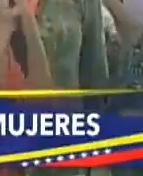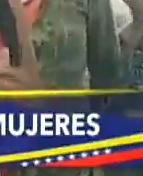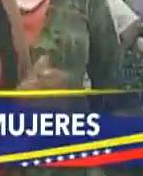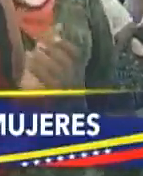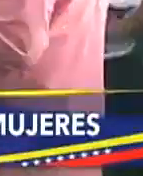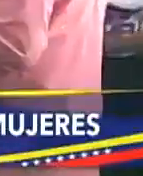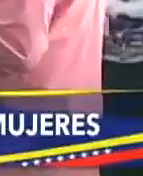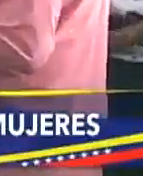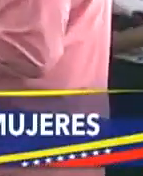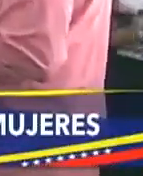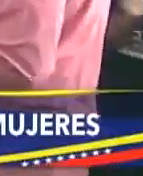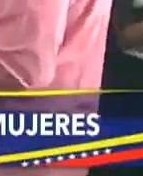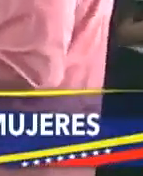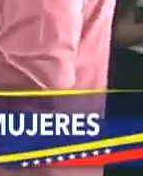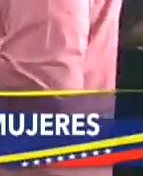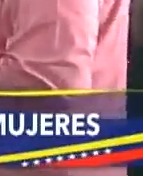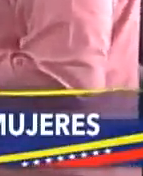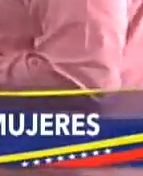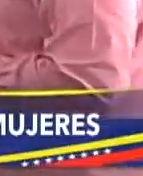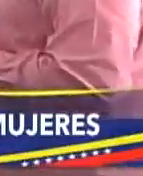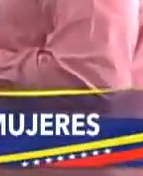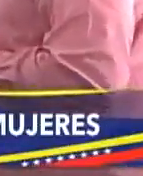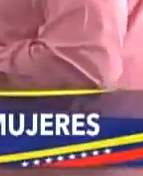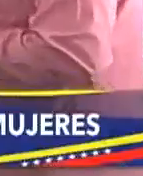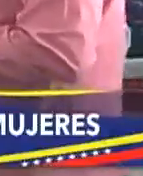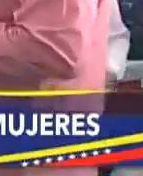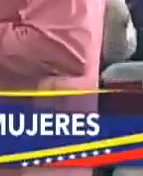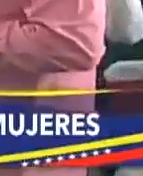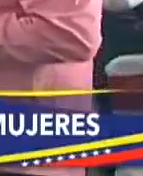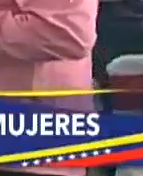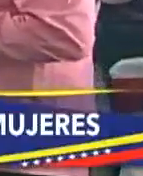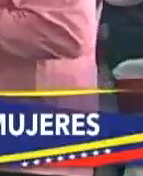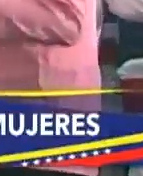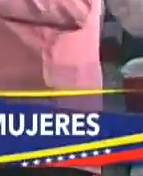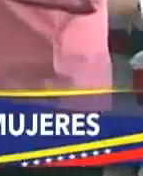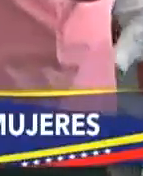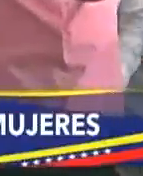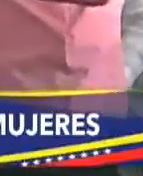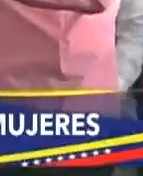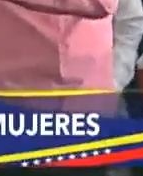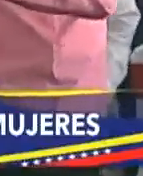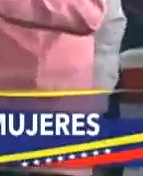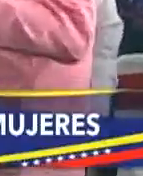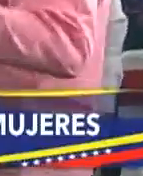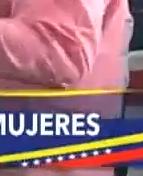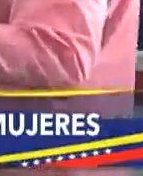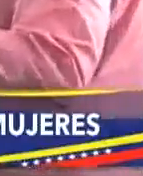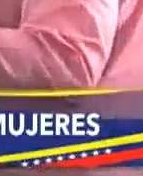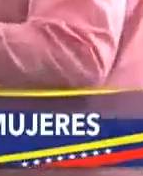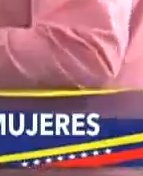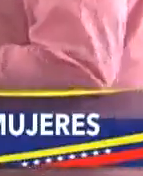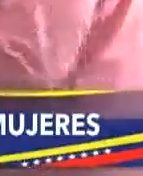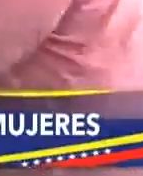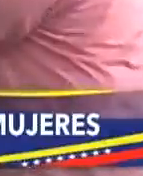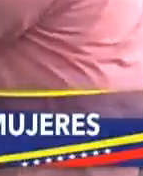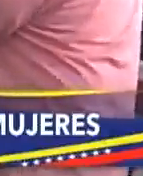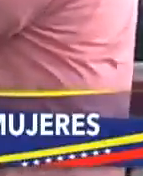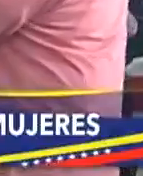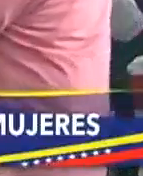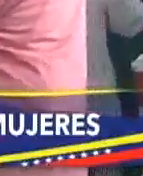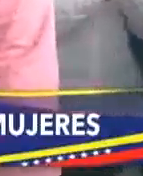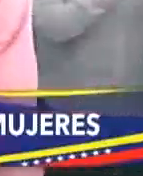nacional con equidad de género. Y se han respetado, además, se le han dado cabida a todas las luchas contra el